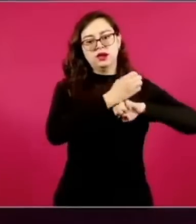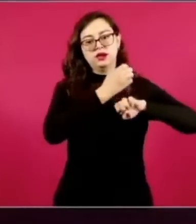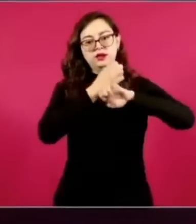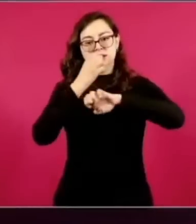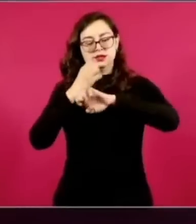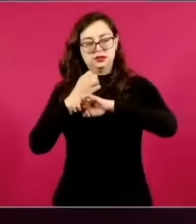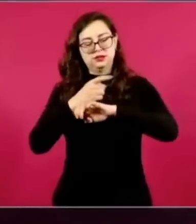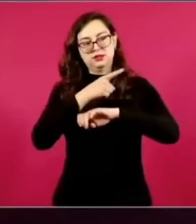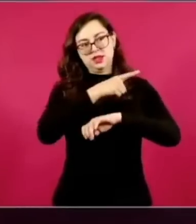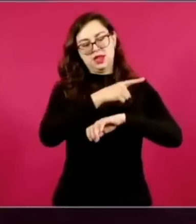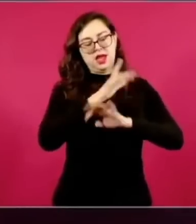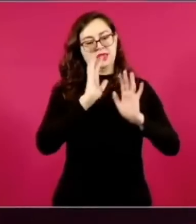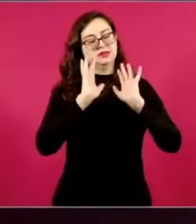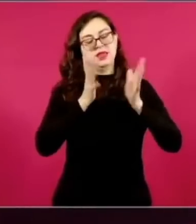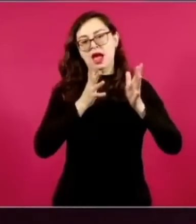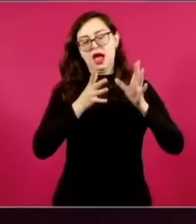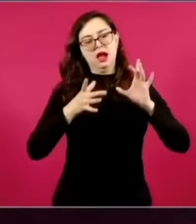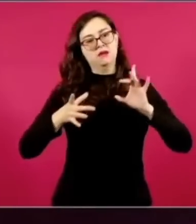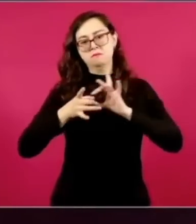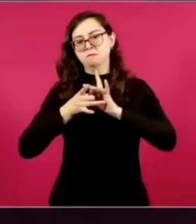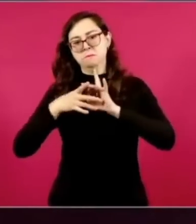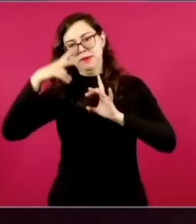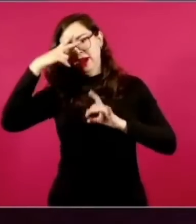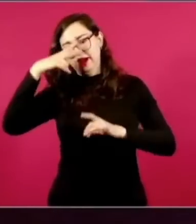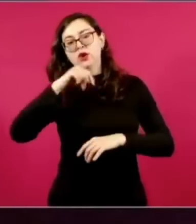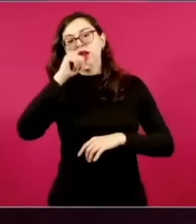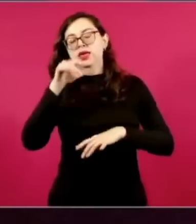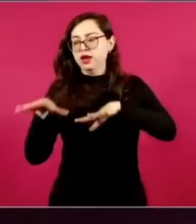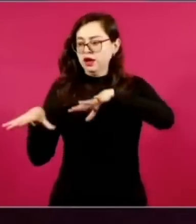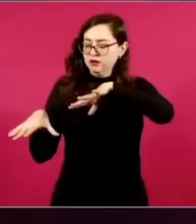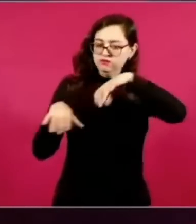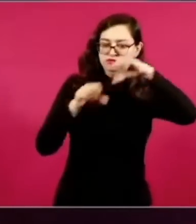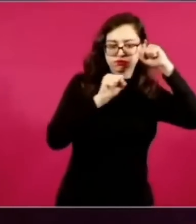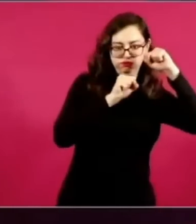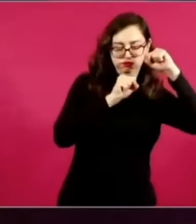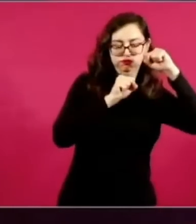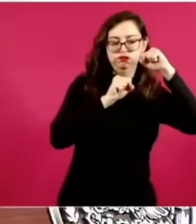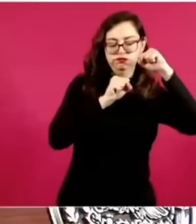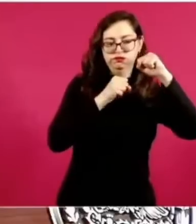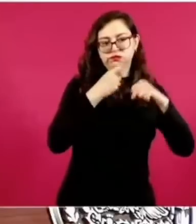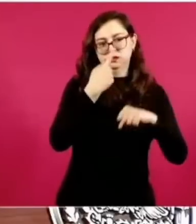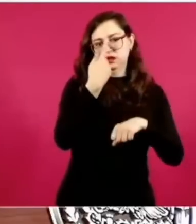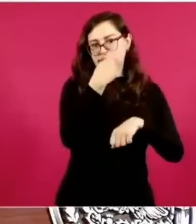que pertenecían a nuestro país ya estaban